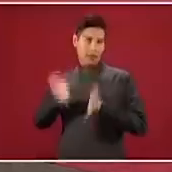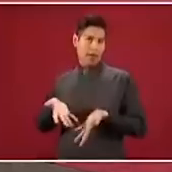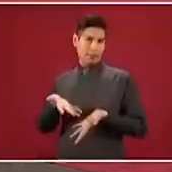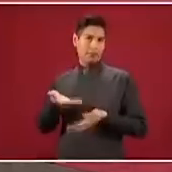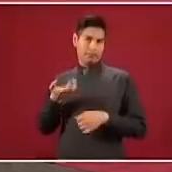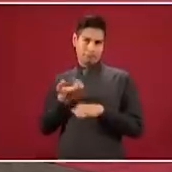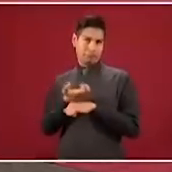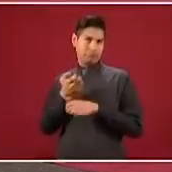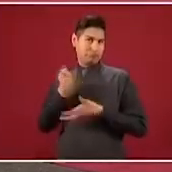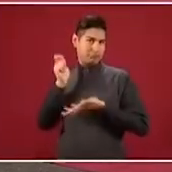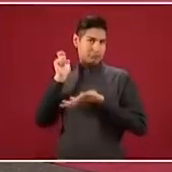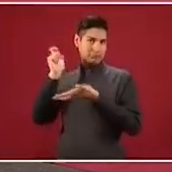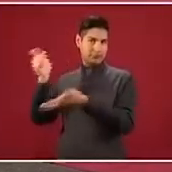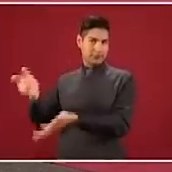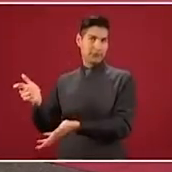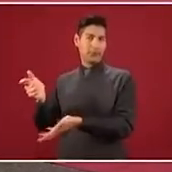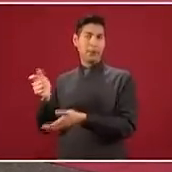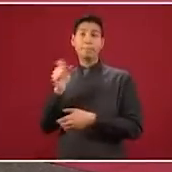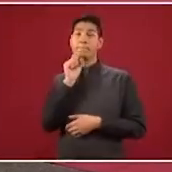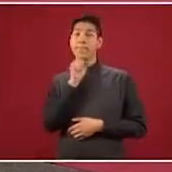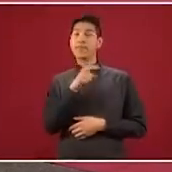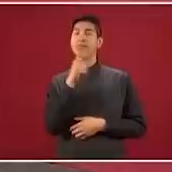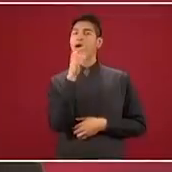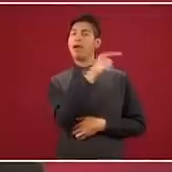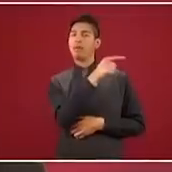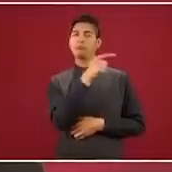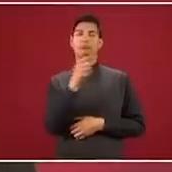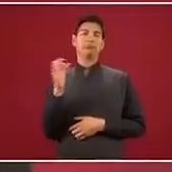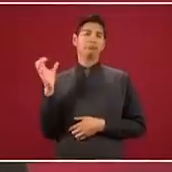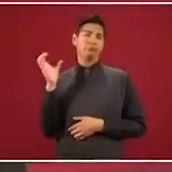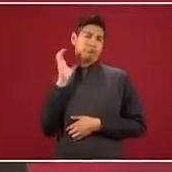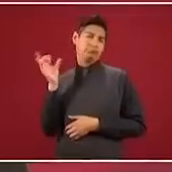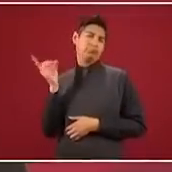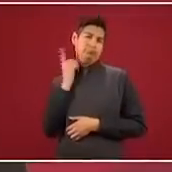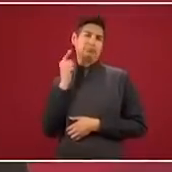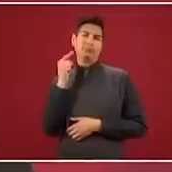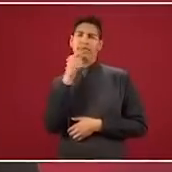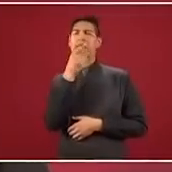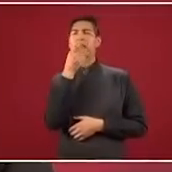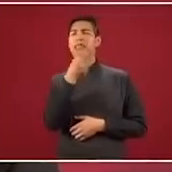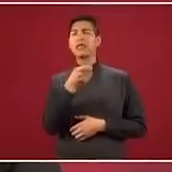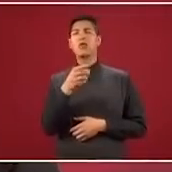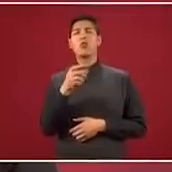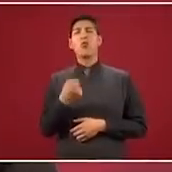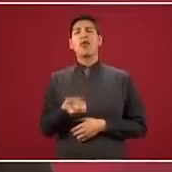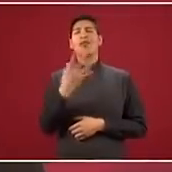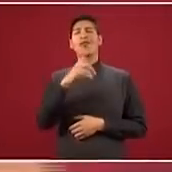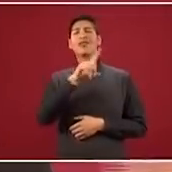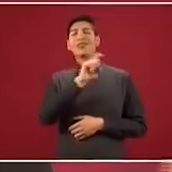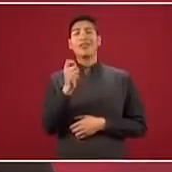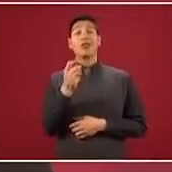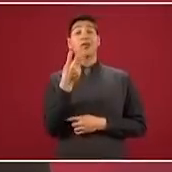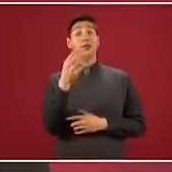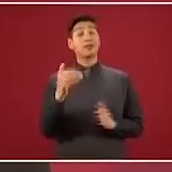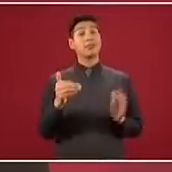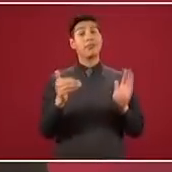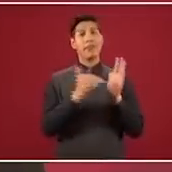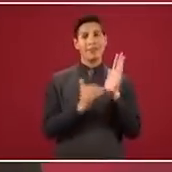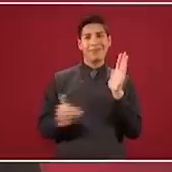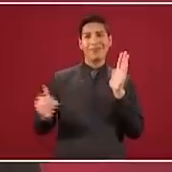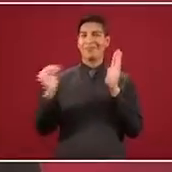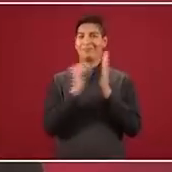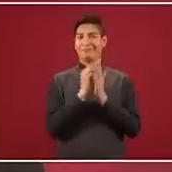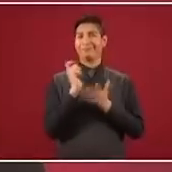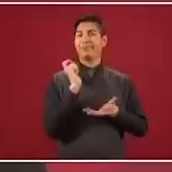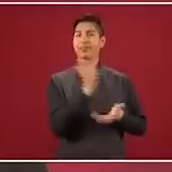estados. El Congreso de la Unión destina 103 mil millones de pesos que se distribuyen en los estados del